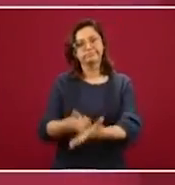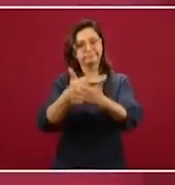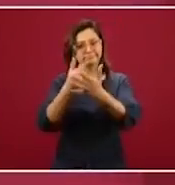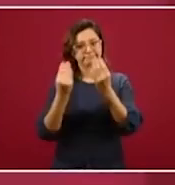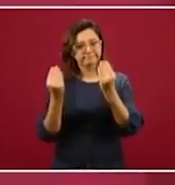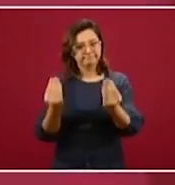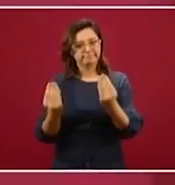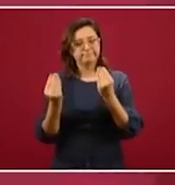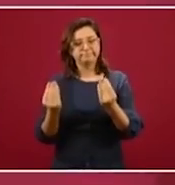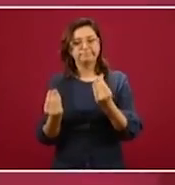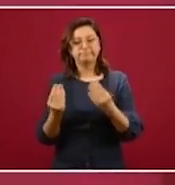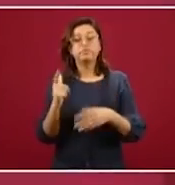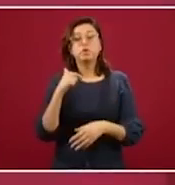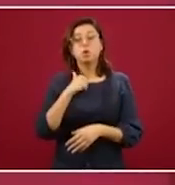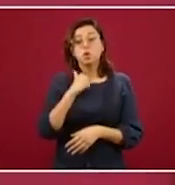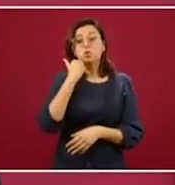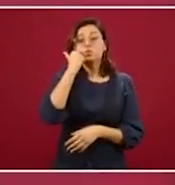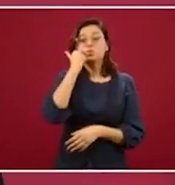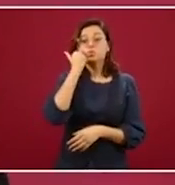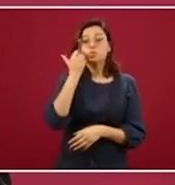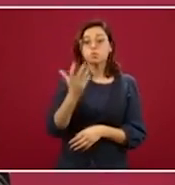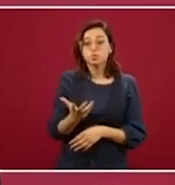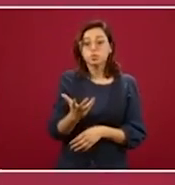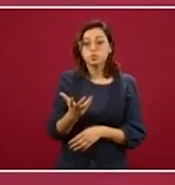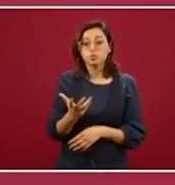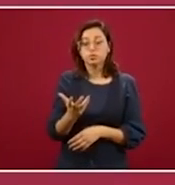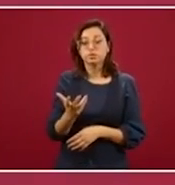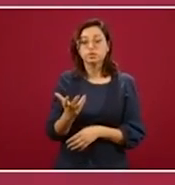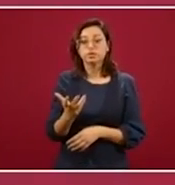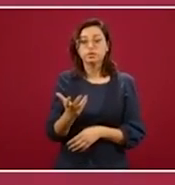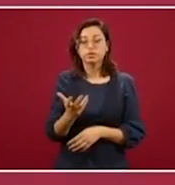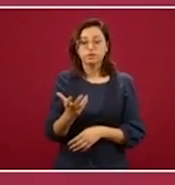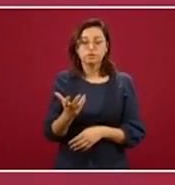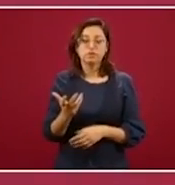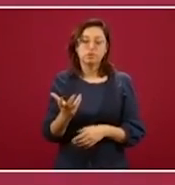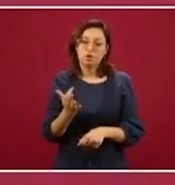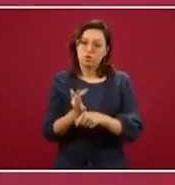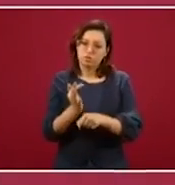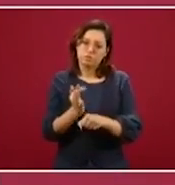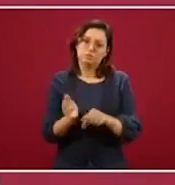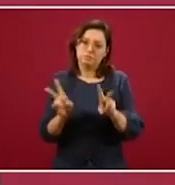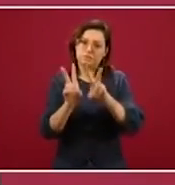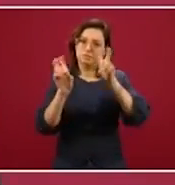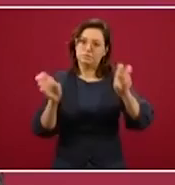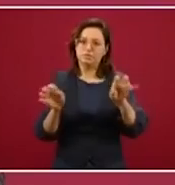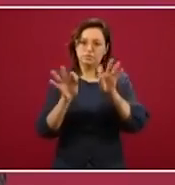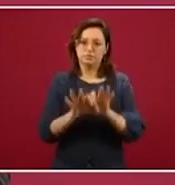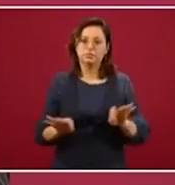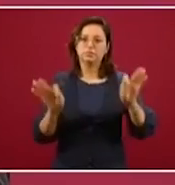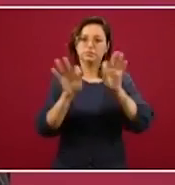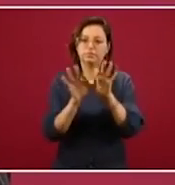Y yo quiero aquí, porque el tema lo amerita,